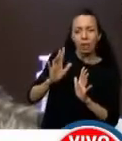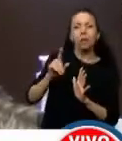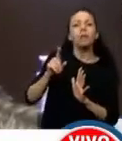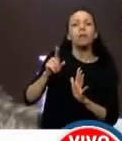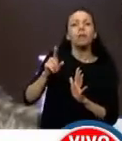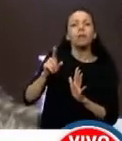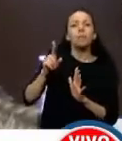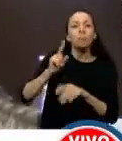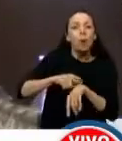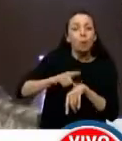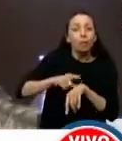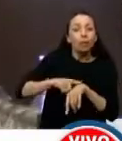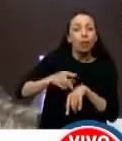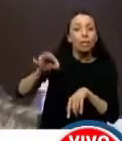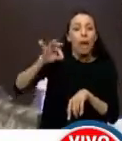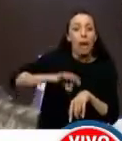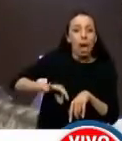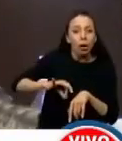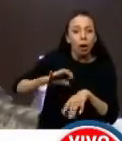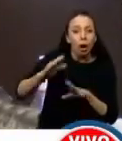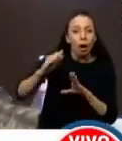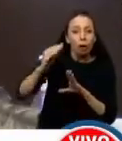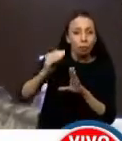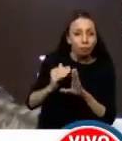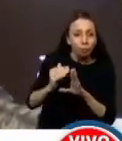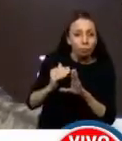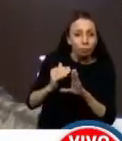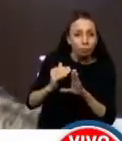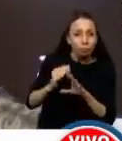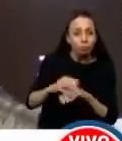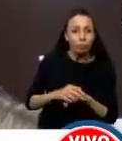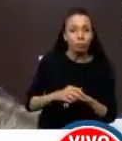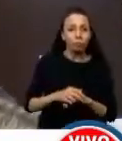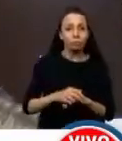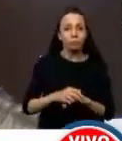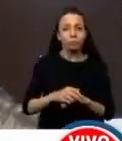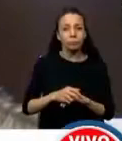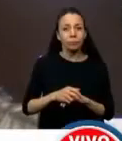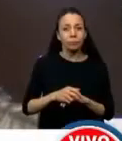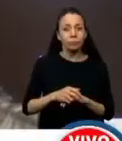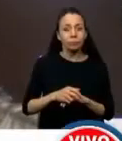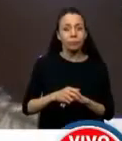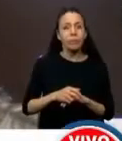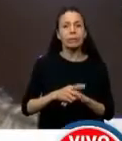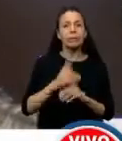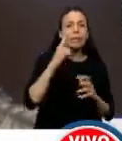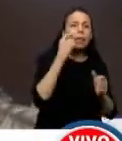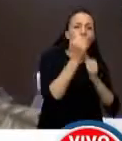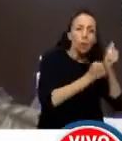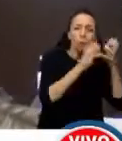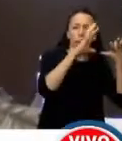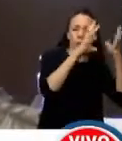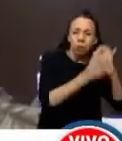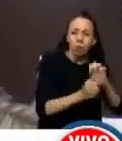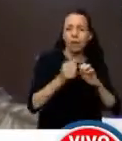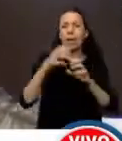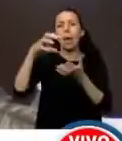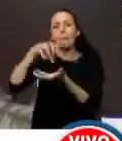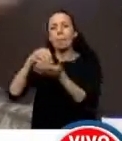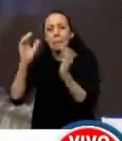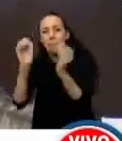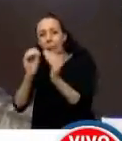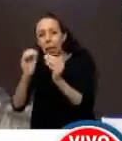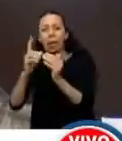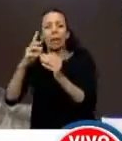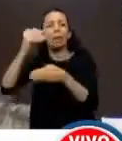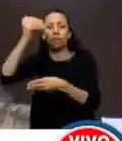también por el tiempo. Pero en ese sentido, consultarte, ¿cómo sentís la opinión popular en la calle interactuando, no solo con militantes, sino, me animo a decir, en las